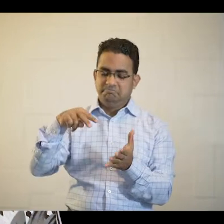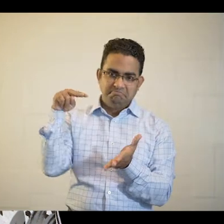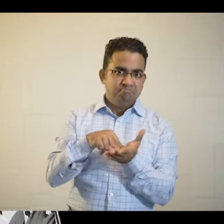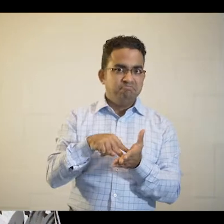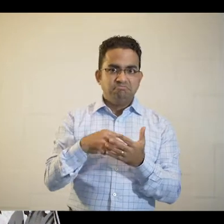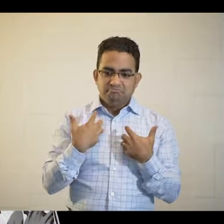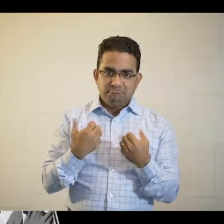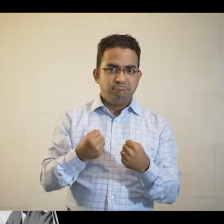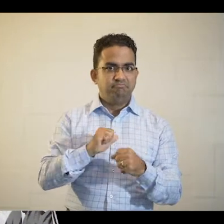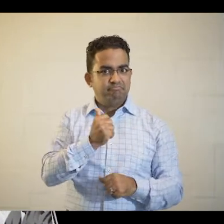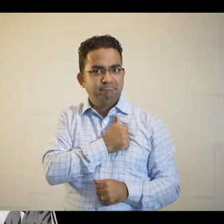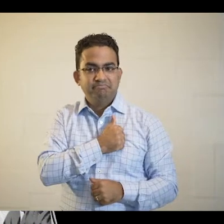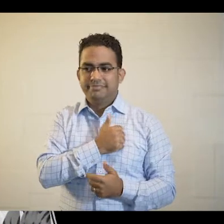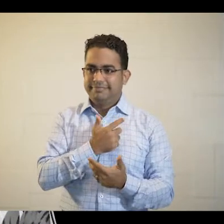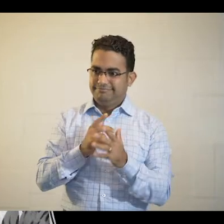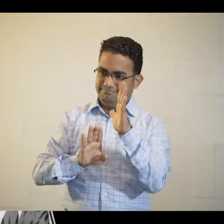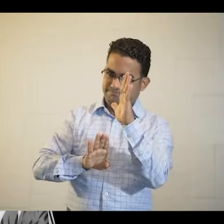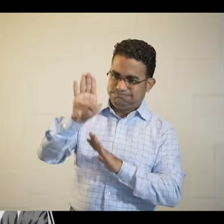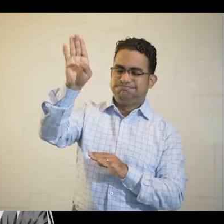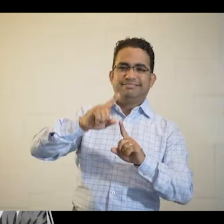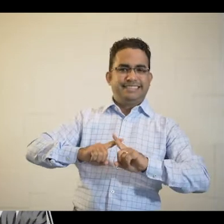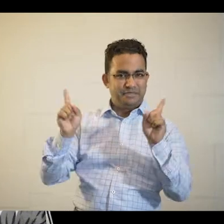vida y le enseñó a mirar de otra manera.